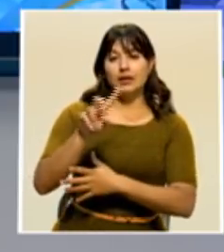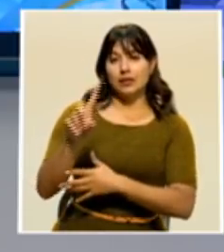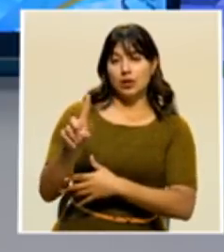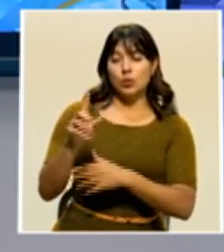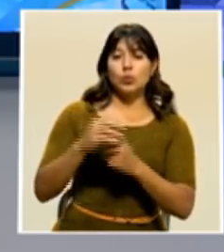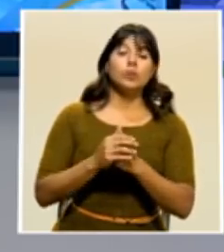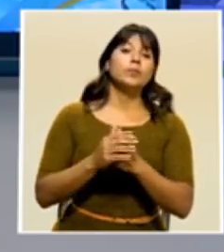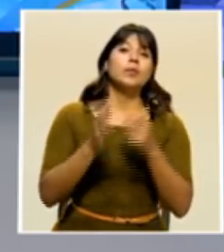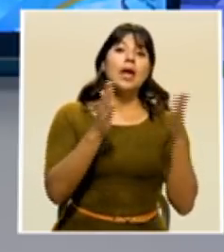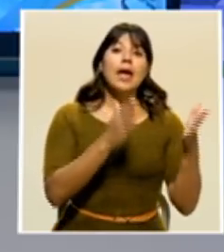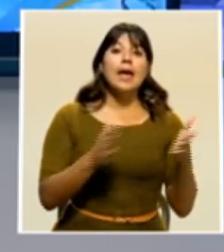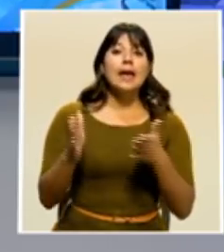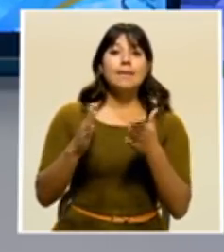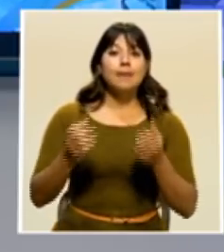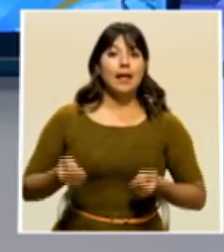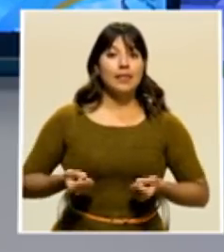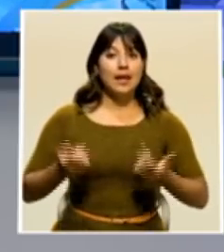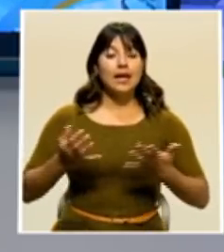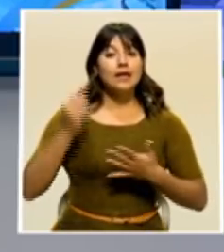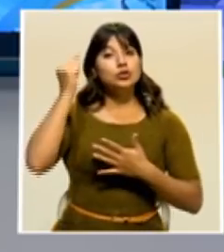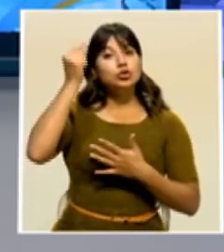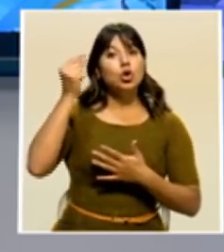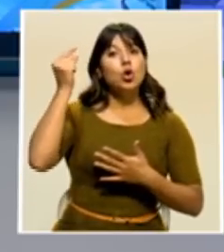de gastos del gobierno es de